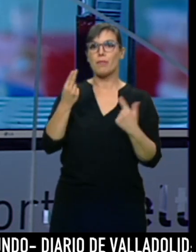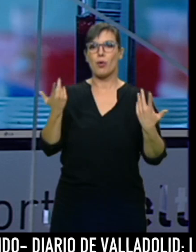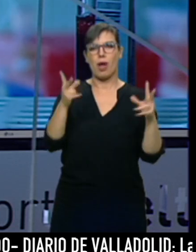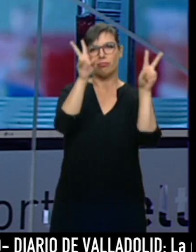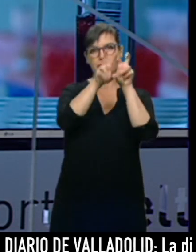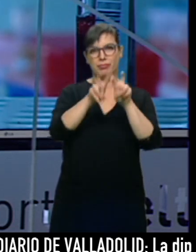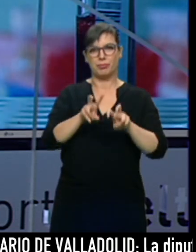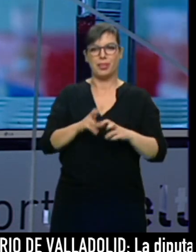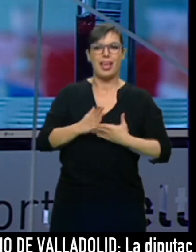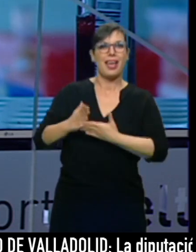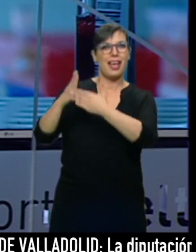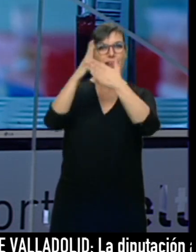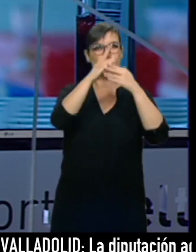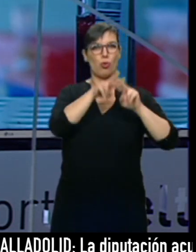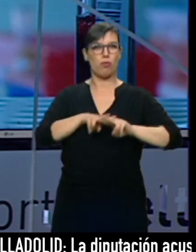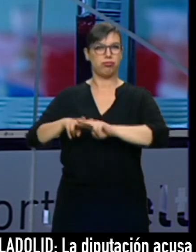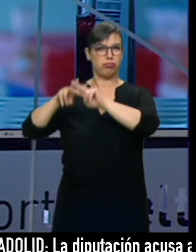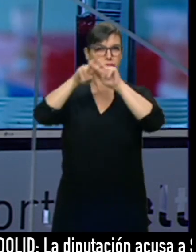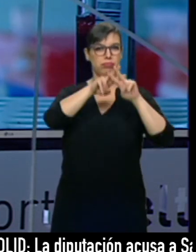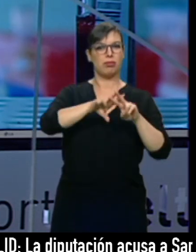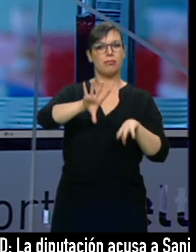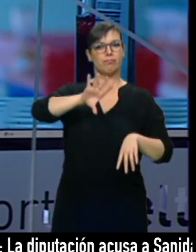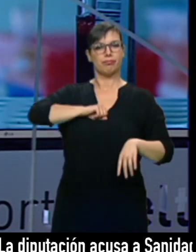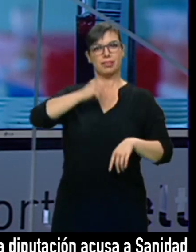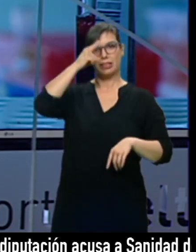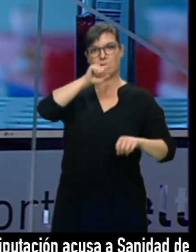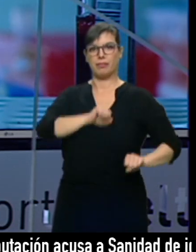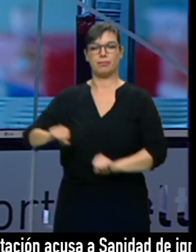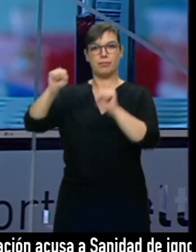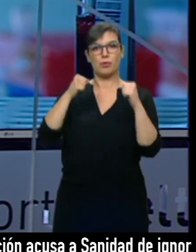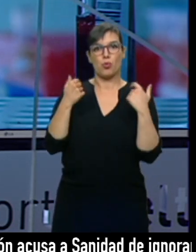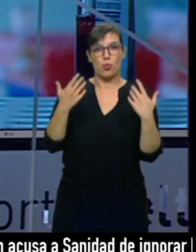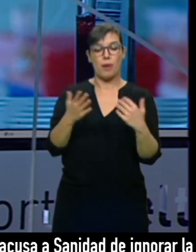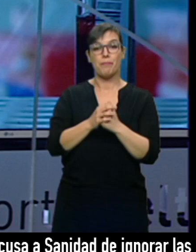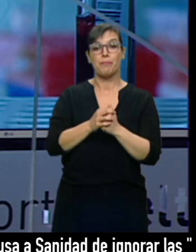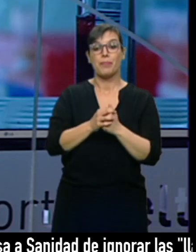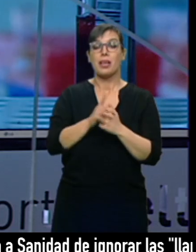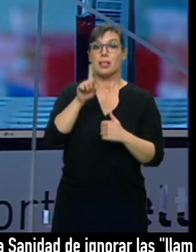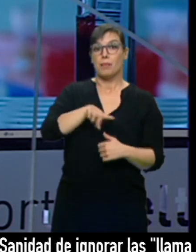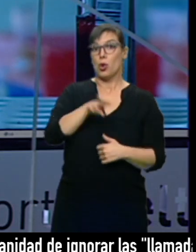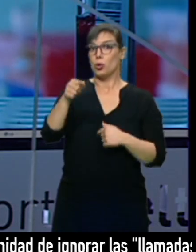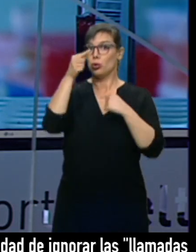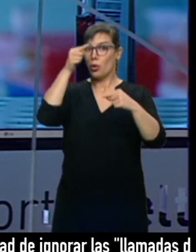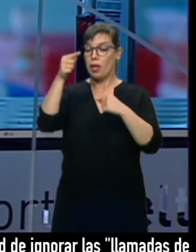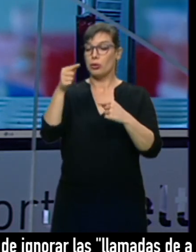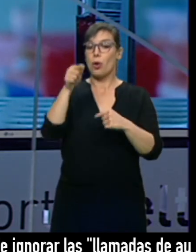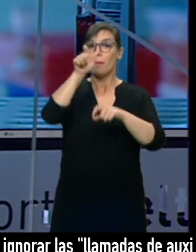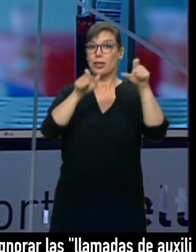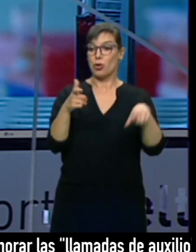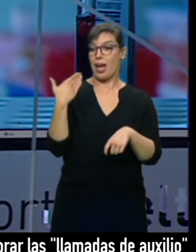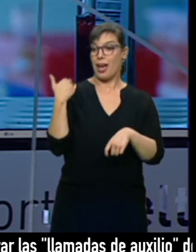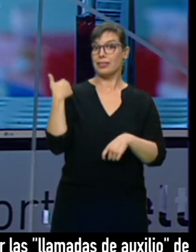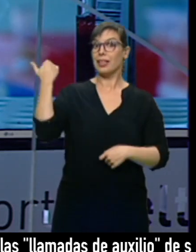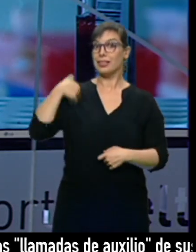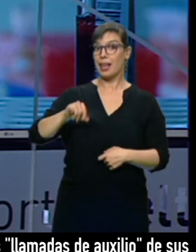del estudio de seroprevalencia, que ofrece otro sorprendente dato. Los anticuerpos han desaparecido en el 14% de quienes los